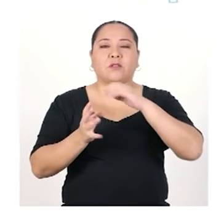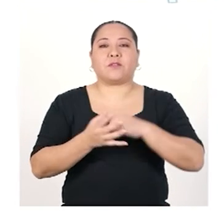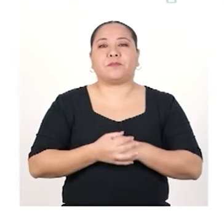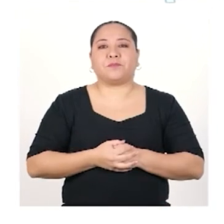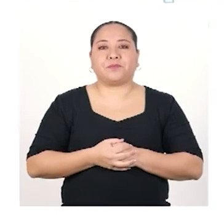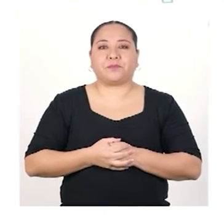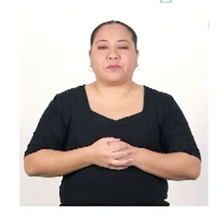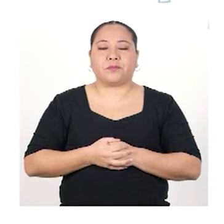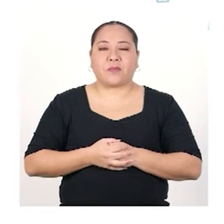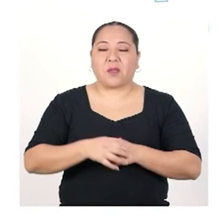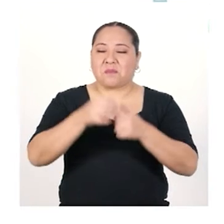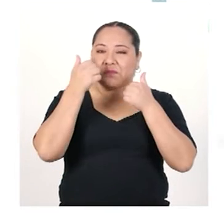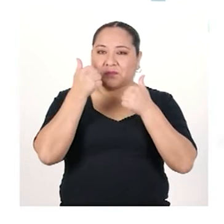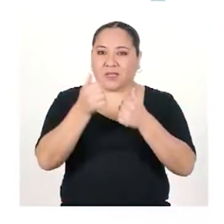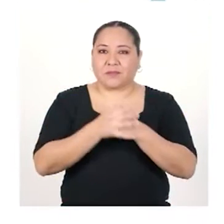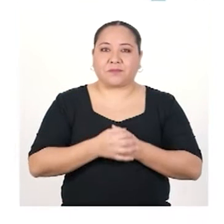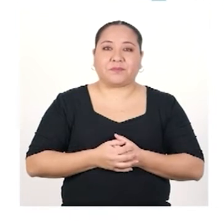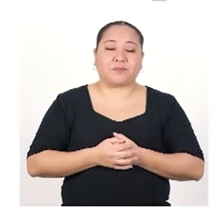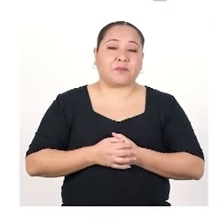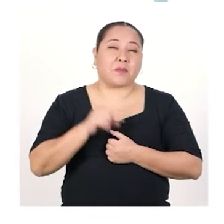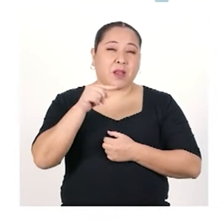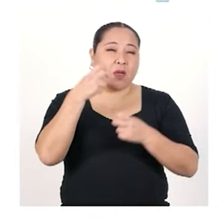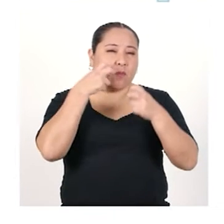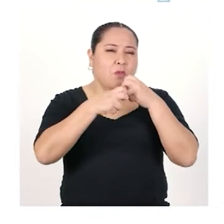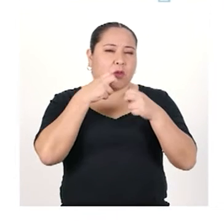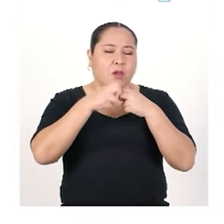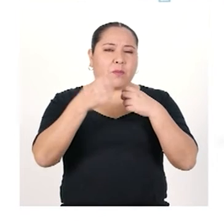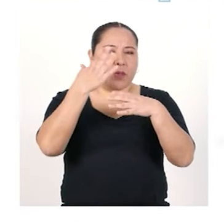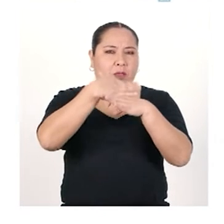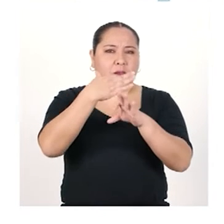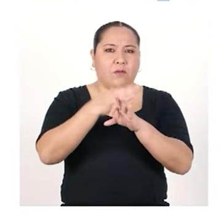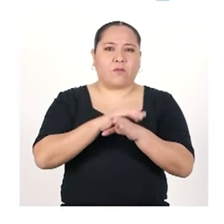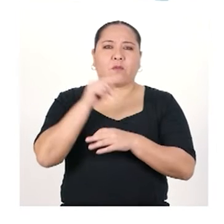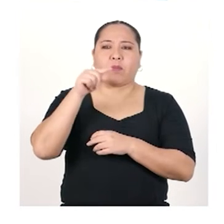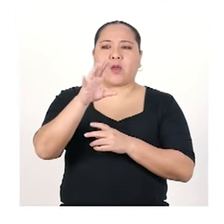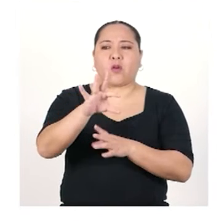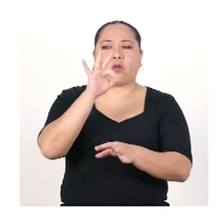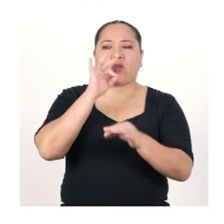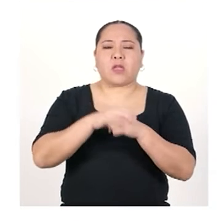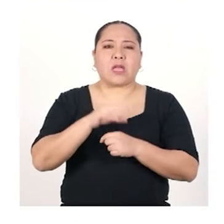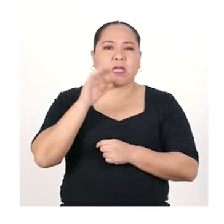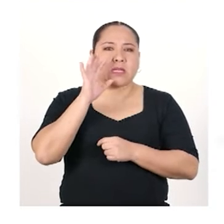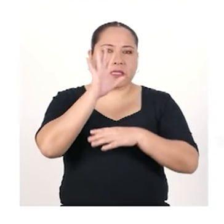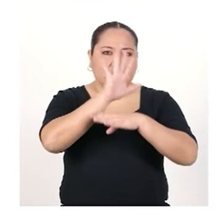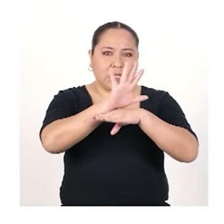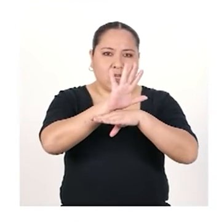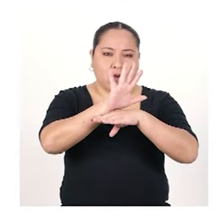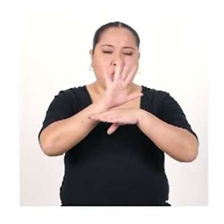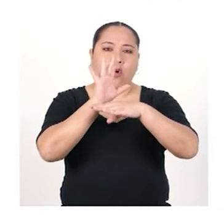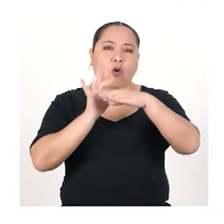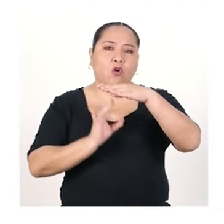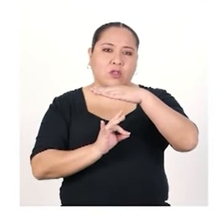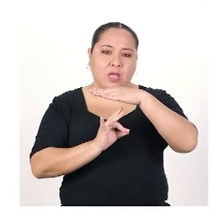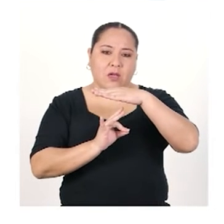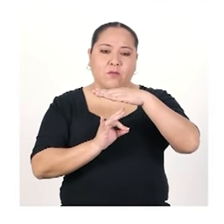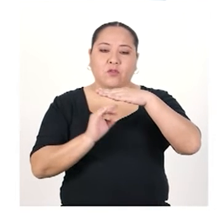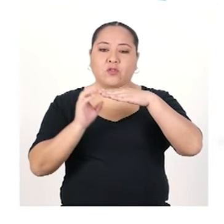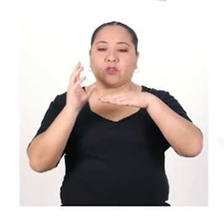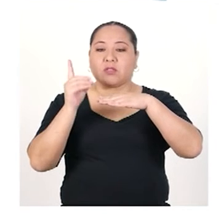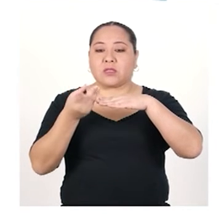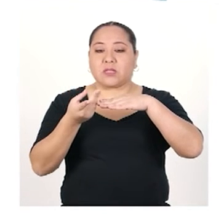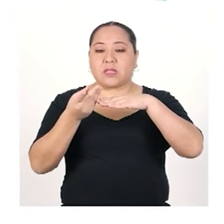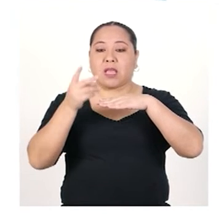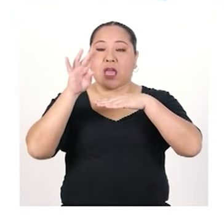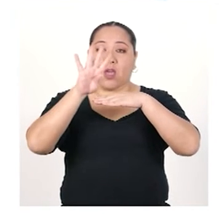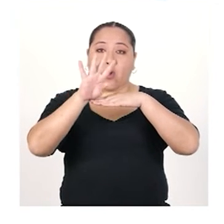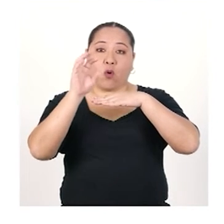55. Muy bien. Para problemas de la forma, hallar los 5 octavos de 40,